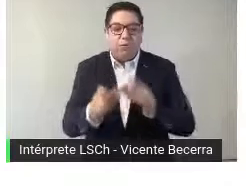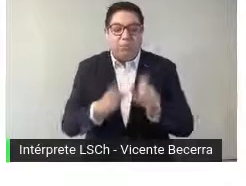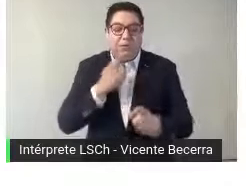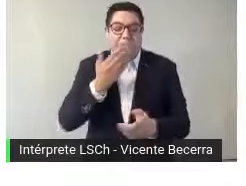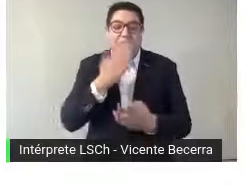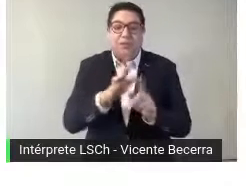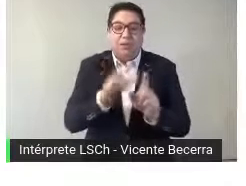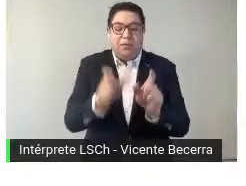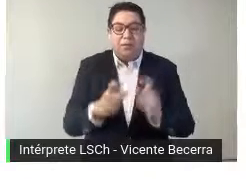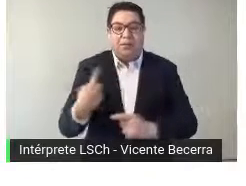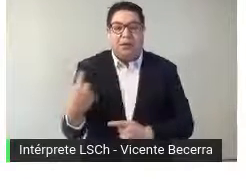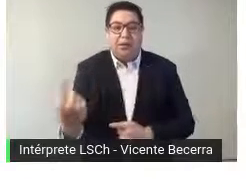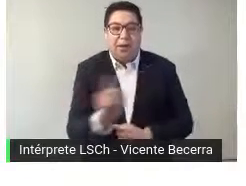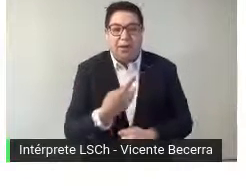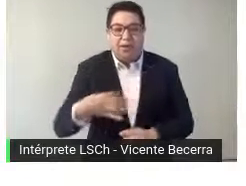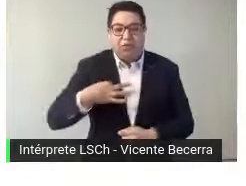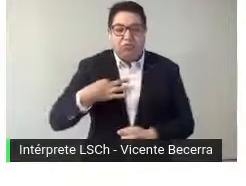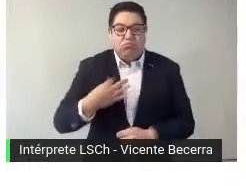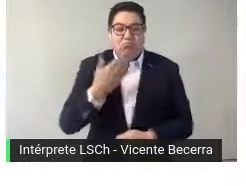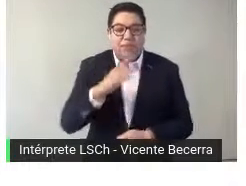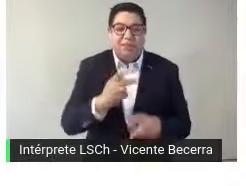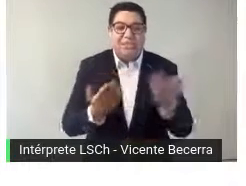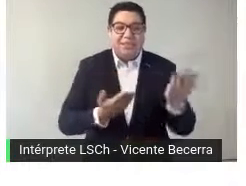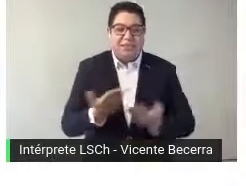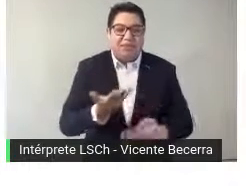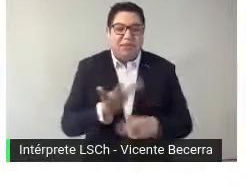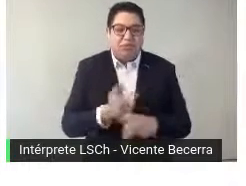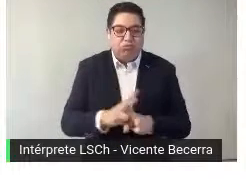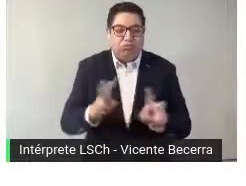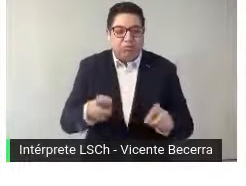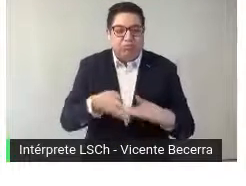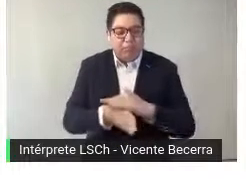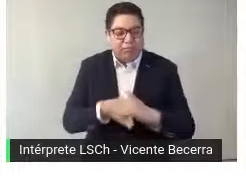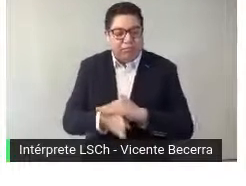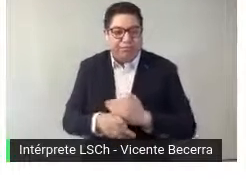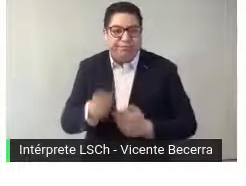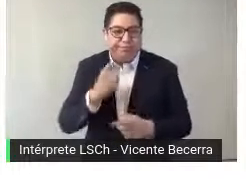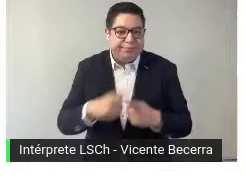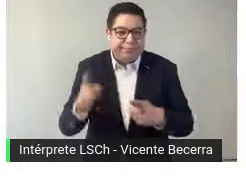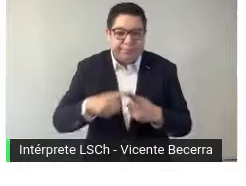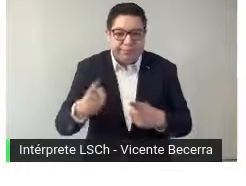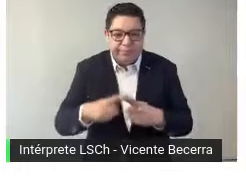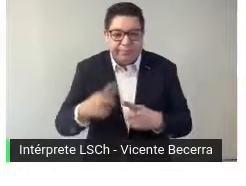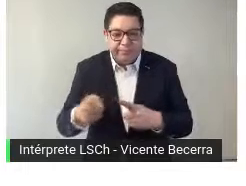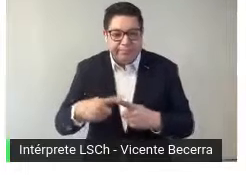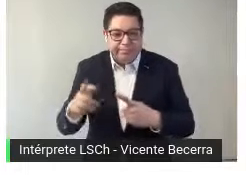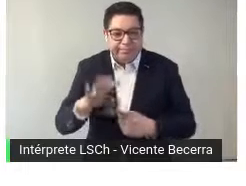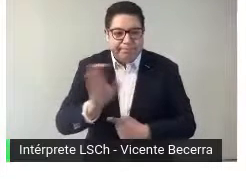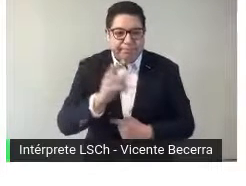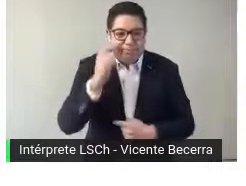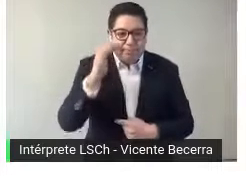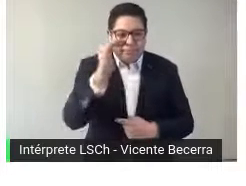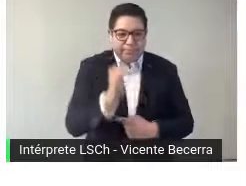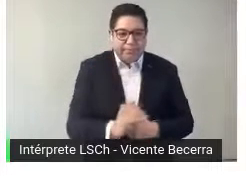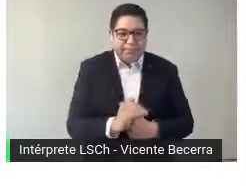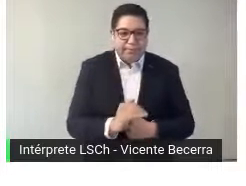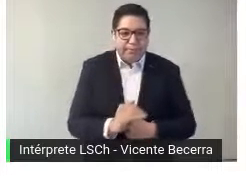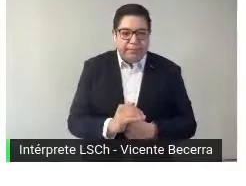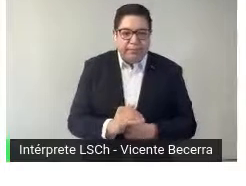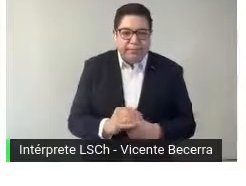cara al ciudadano, la innovación, los mejores servicios. ¿Qué más? Aquí me parece deuda. No,